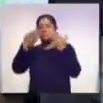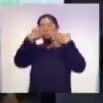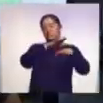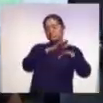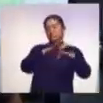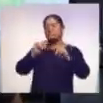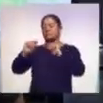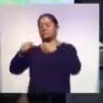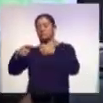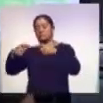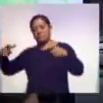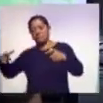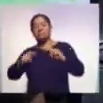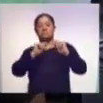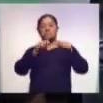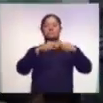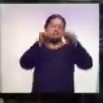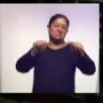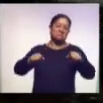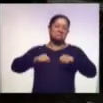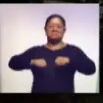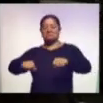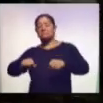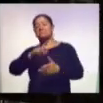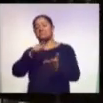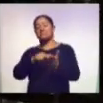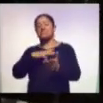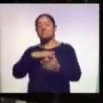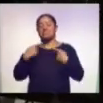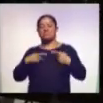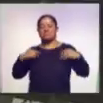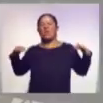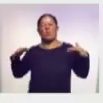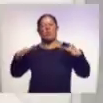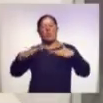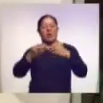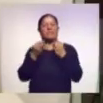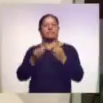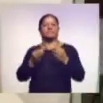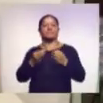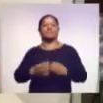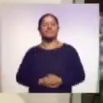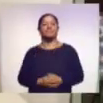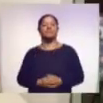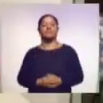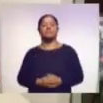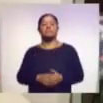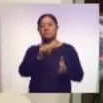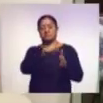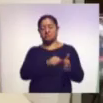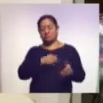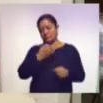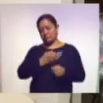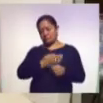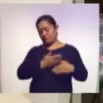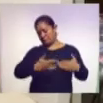centros comerciales, tiendas departamentales, lugares donde existe mayor concentración de la población. Durante este mes tengan